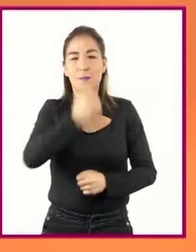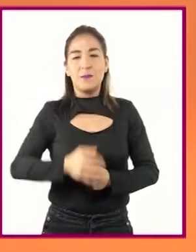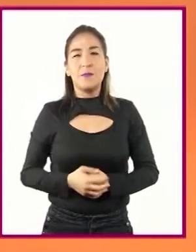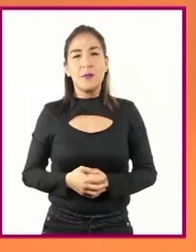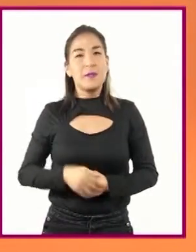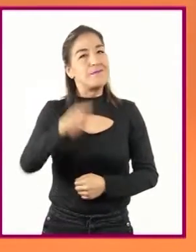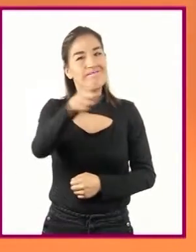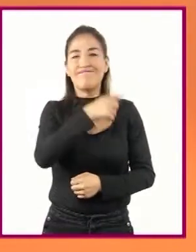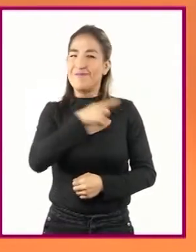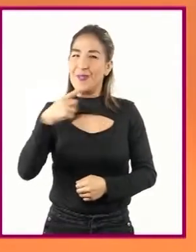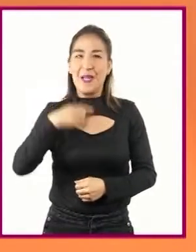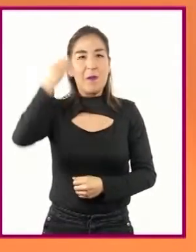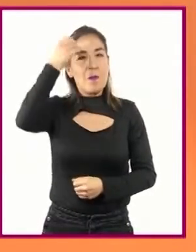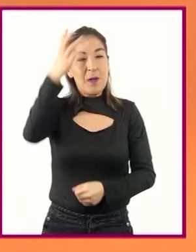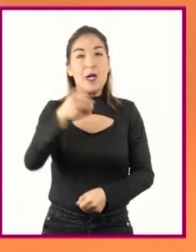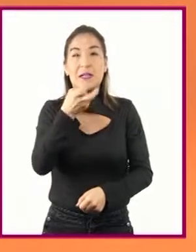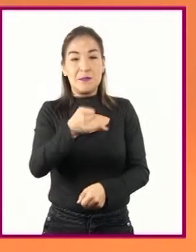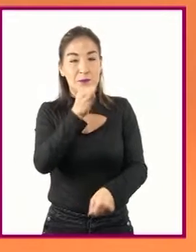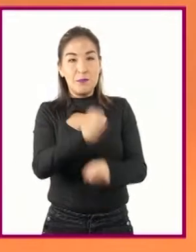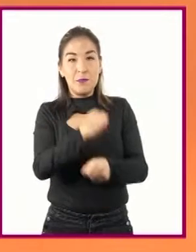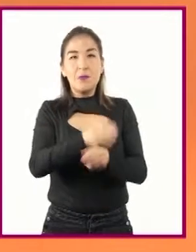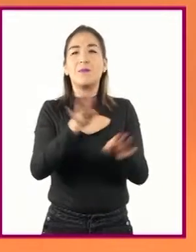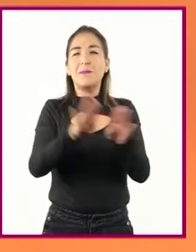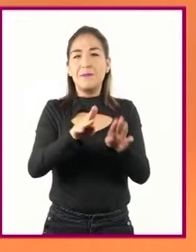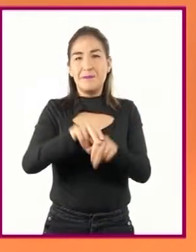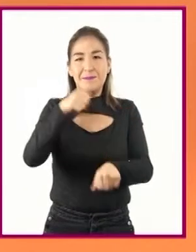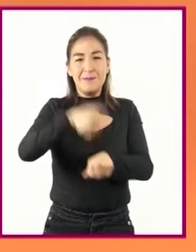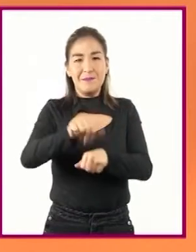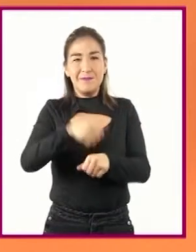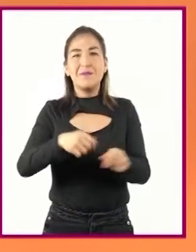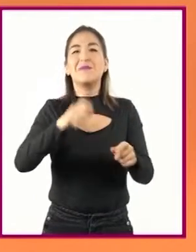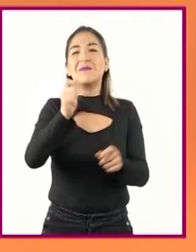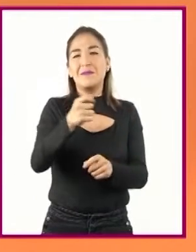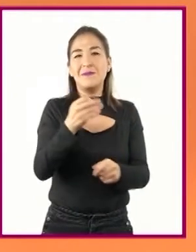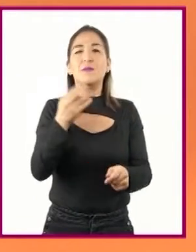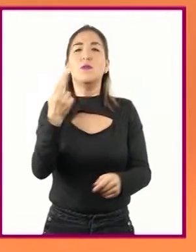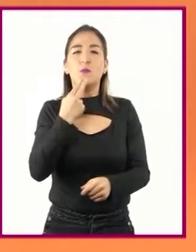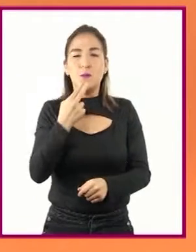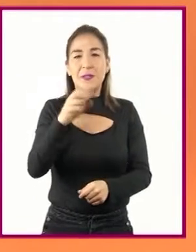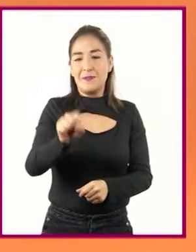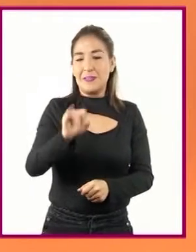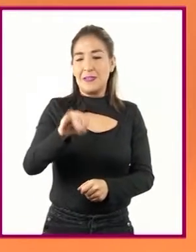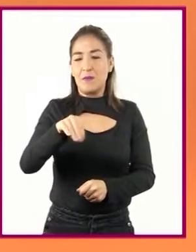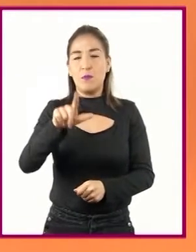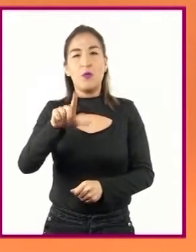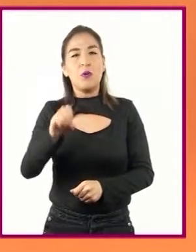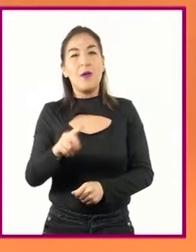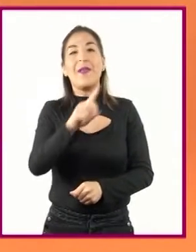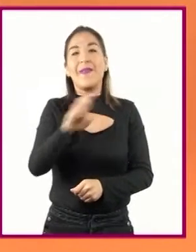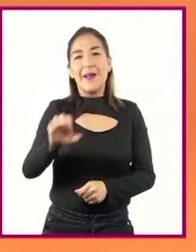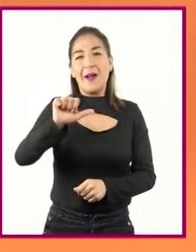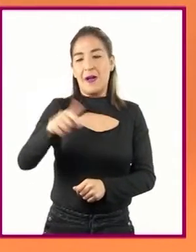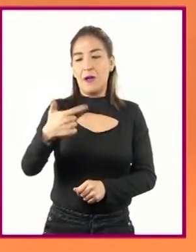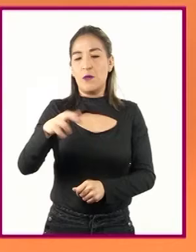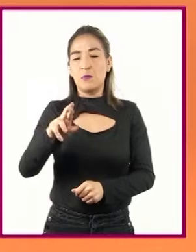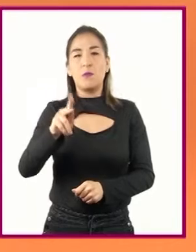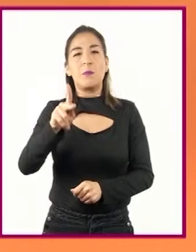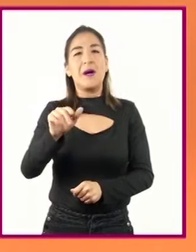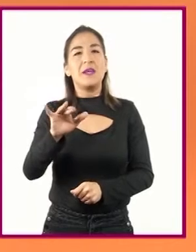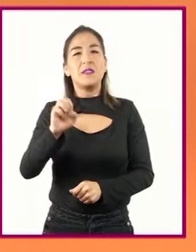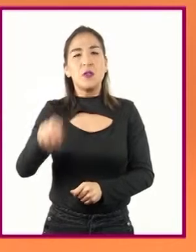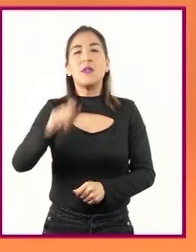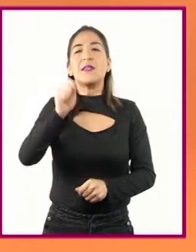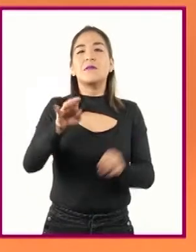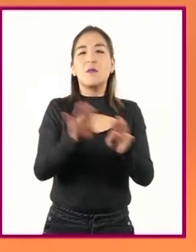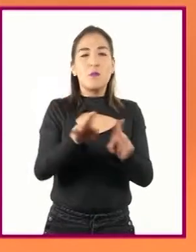no deben olvidar que en este tipo de operaciones podemos usar los símbolos de agrupación, los cuales nos permiten modificar el